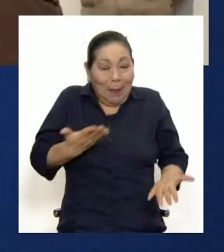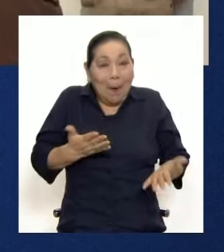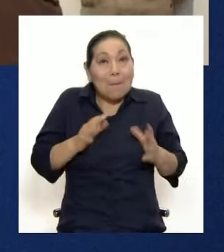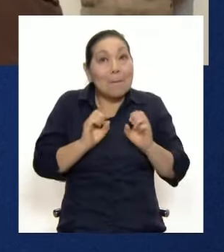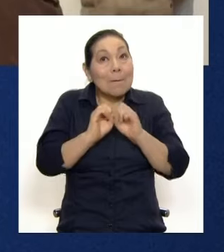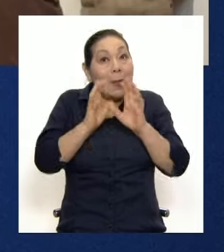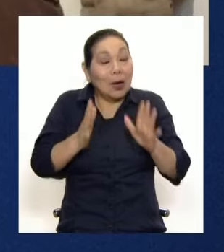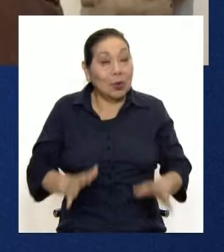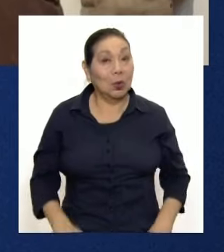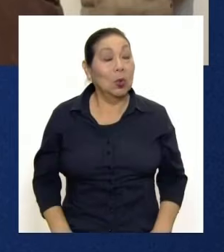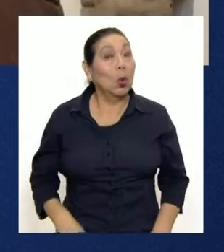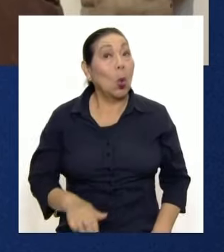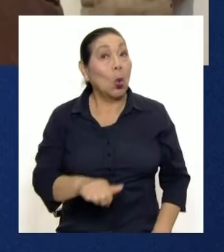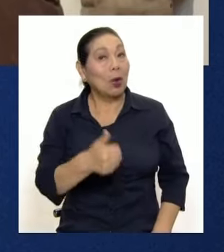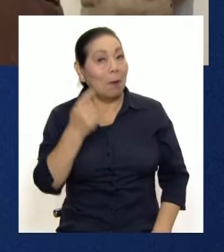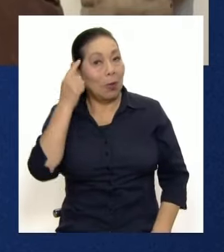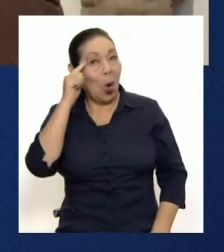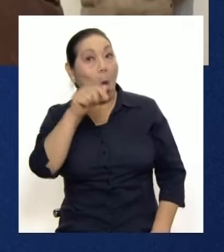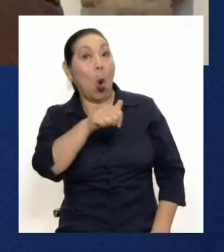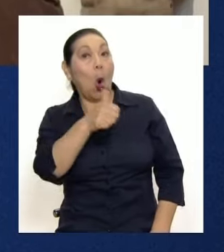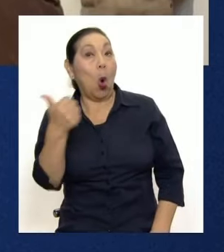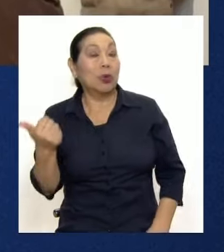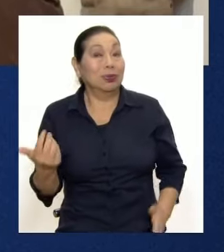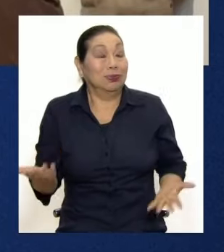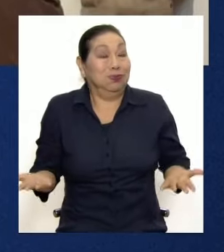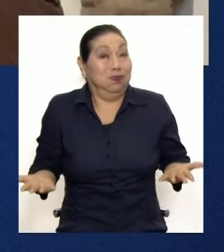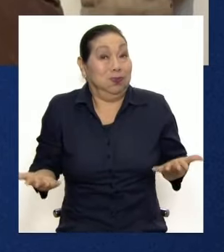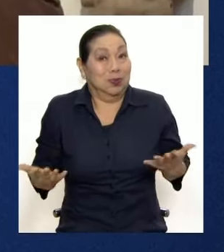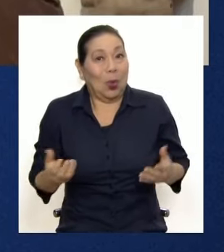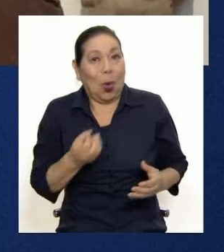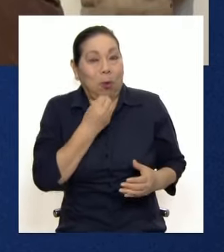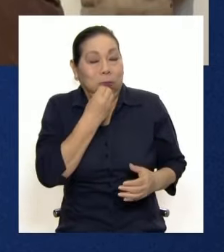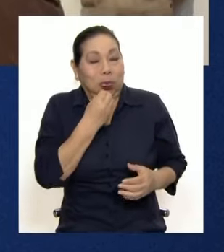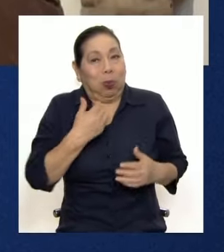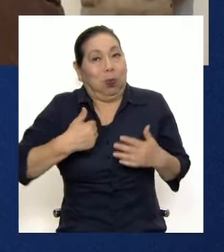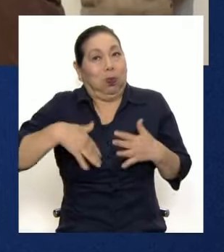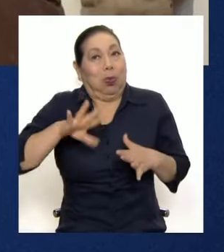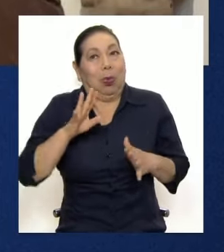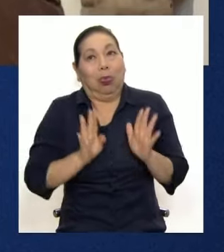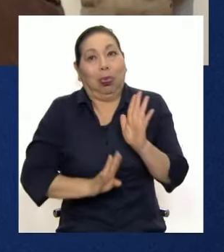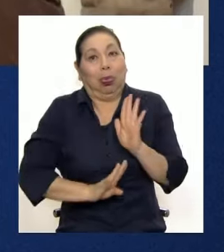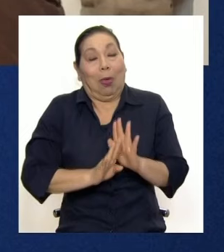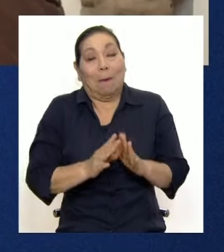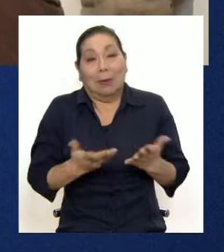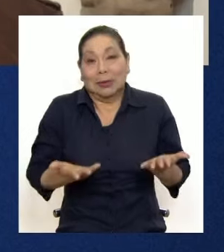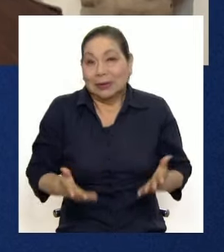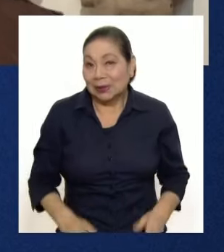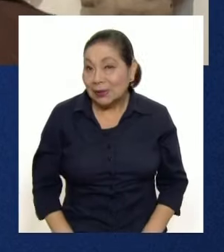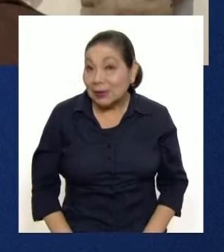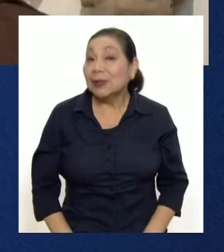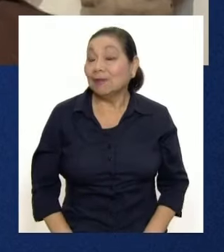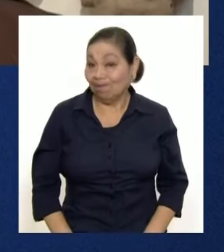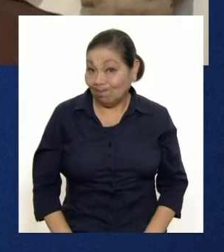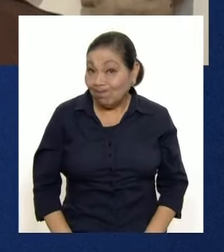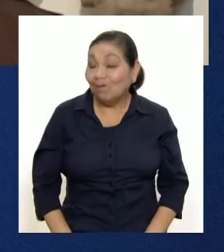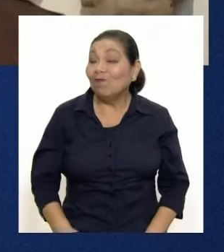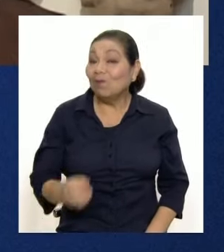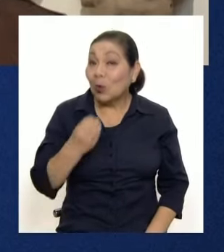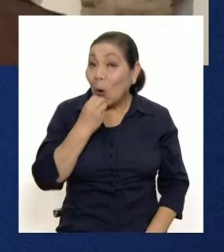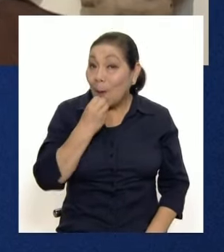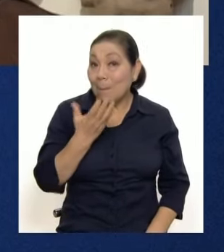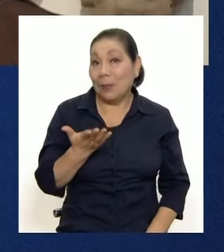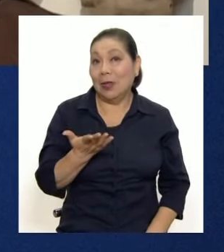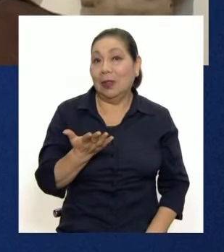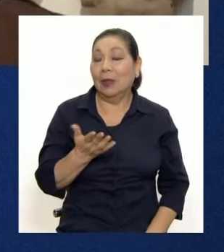maravilloso imagínense nos ponemos a pensar para los que vienen de fuera y comen nuestros platos más destacados no entonces sin duda la gastronomía